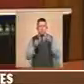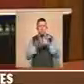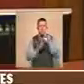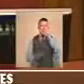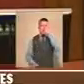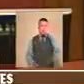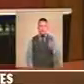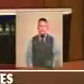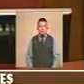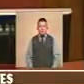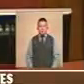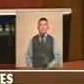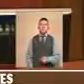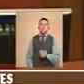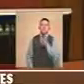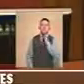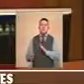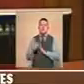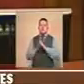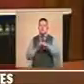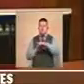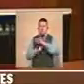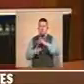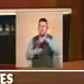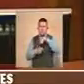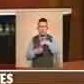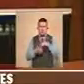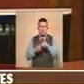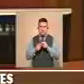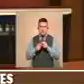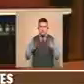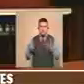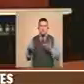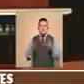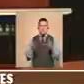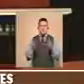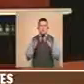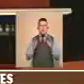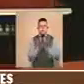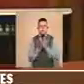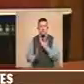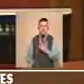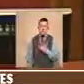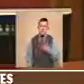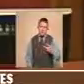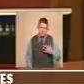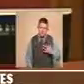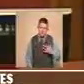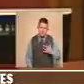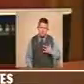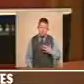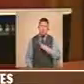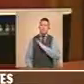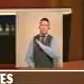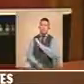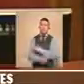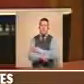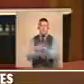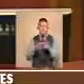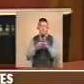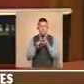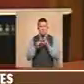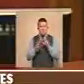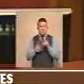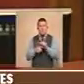país, favorecería el desarrollo rural, el disfrute de servicios de educación y salud, y potenciaría la región